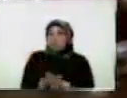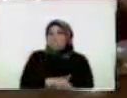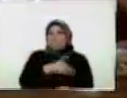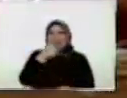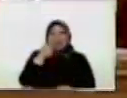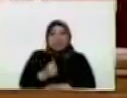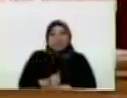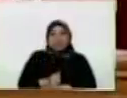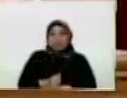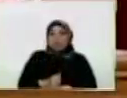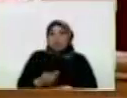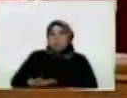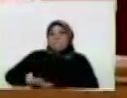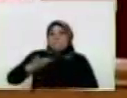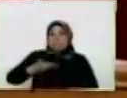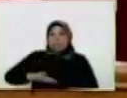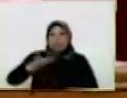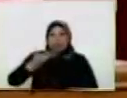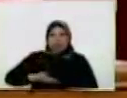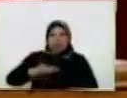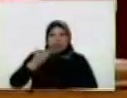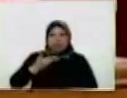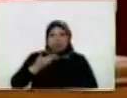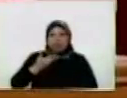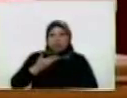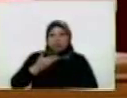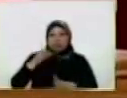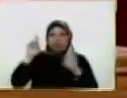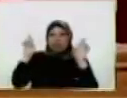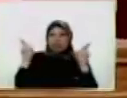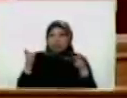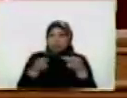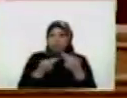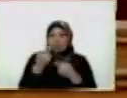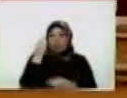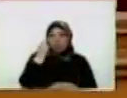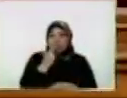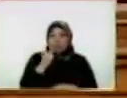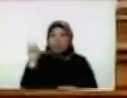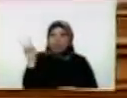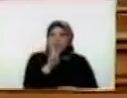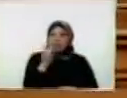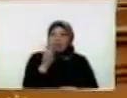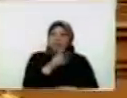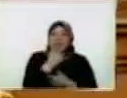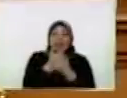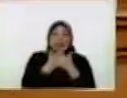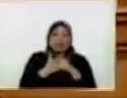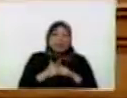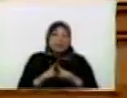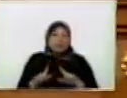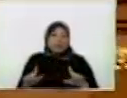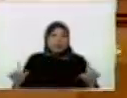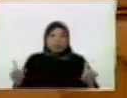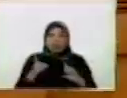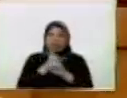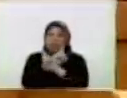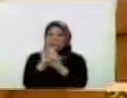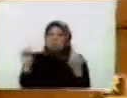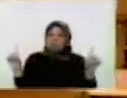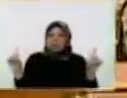fundamentales. La República Bolivariana de Venezuela es irrevocablemente libre e independiente